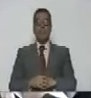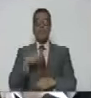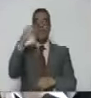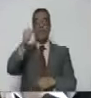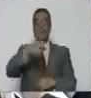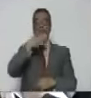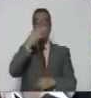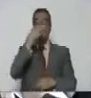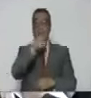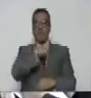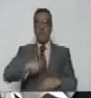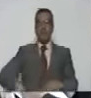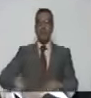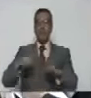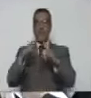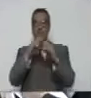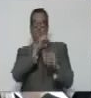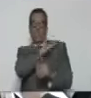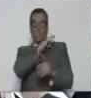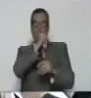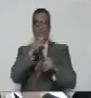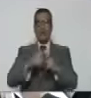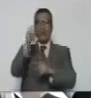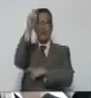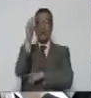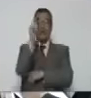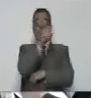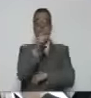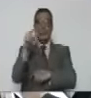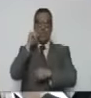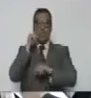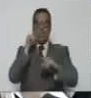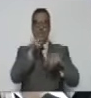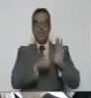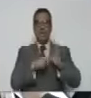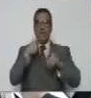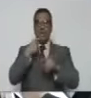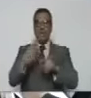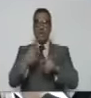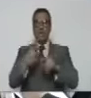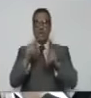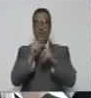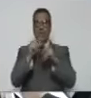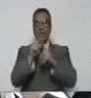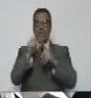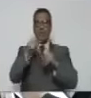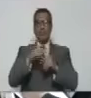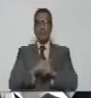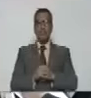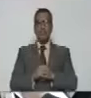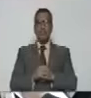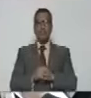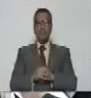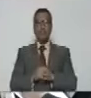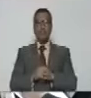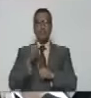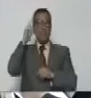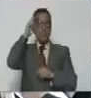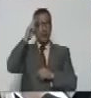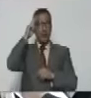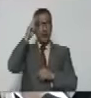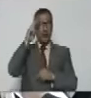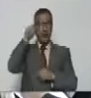Buenas tardes, presidente, junta directiva, diputados y diputadas. Bueno, he pedido este derecho de palabra para